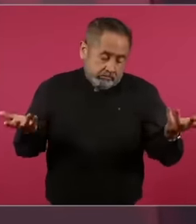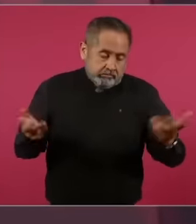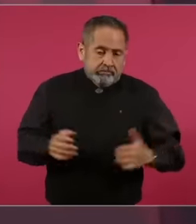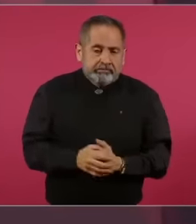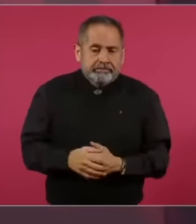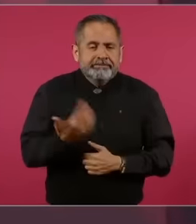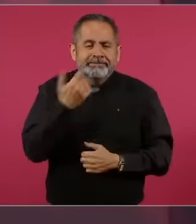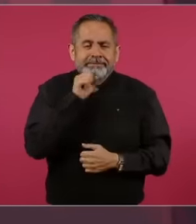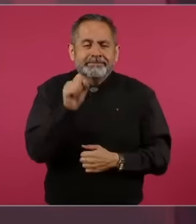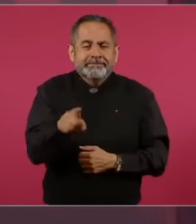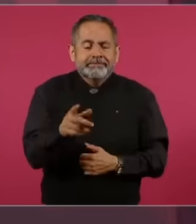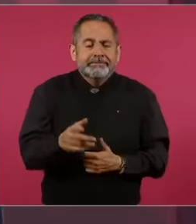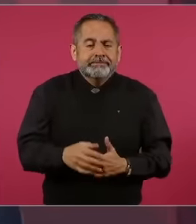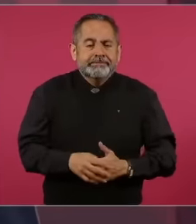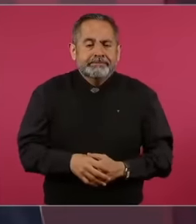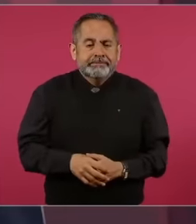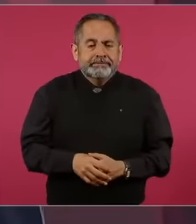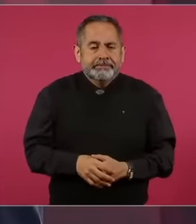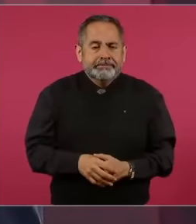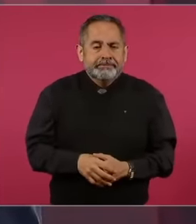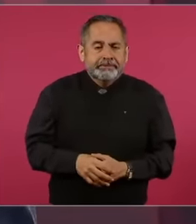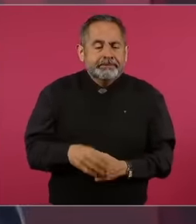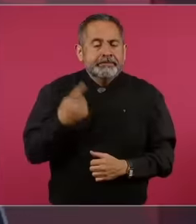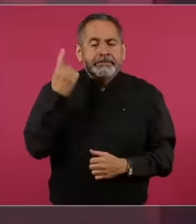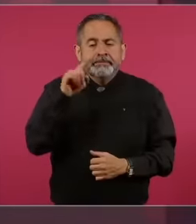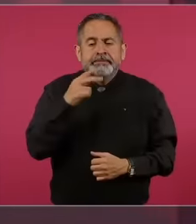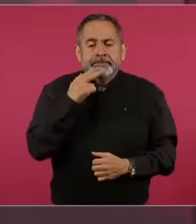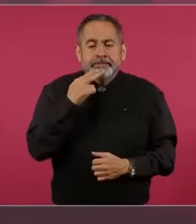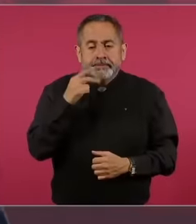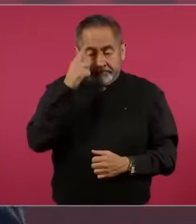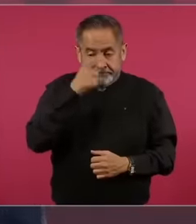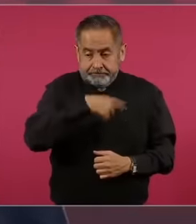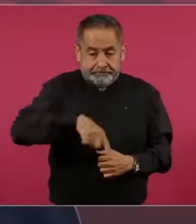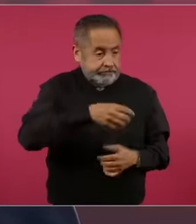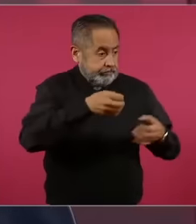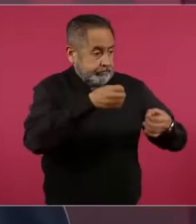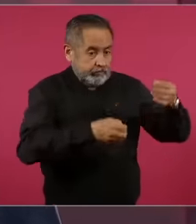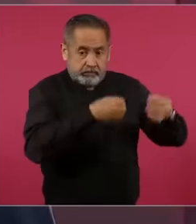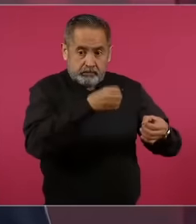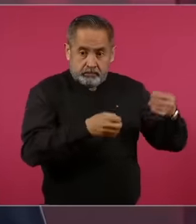Pero además es para que los jueces